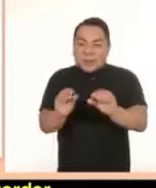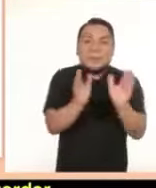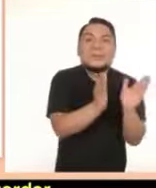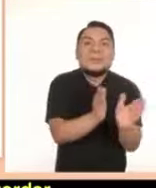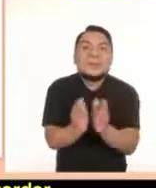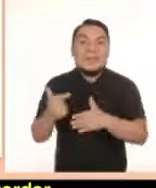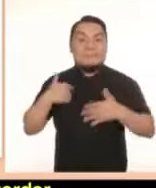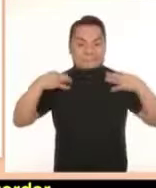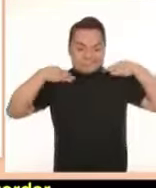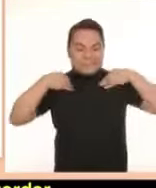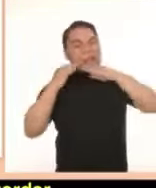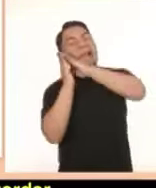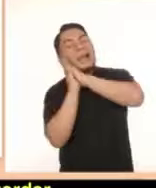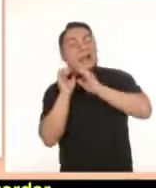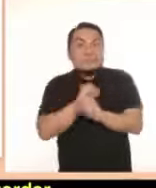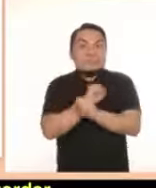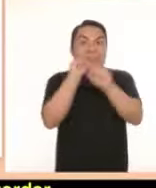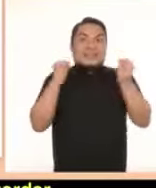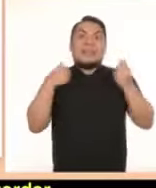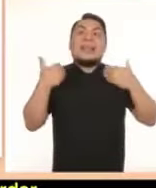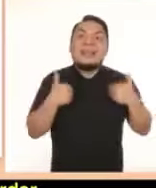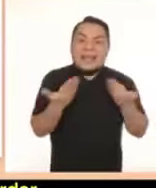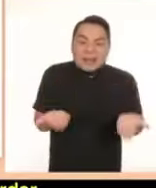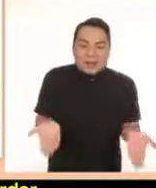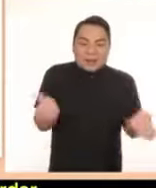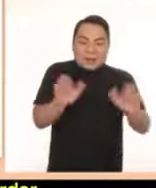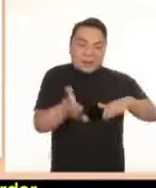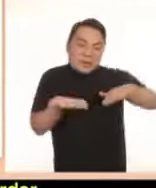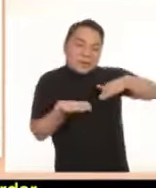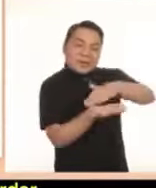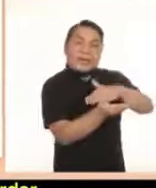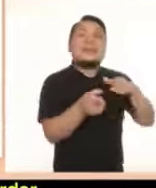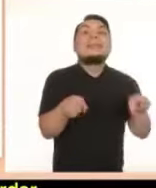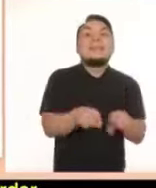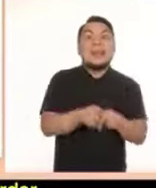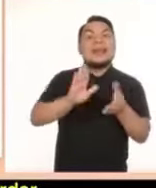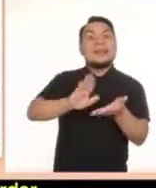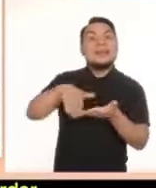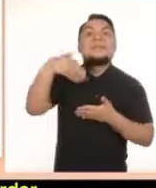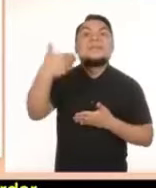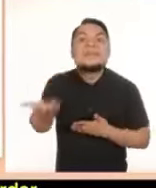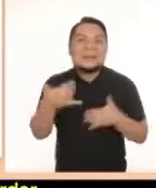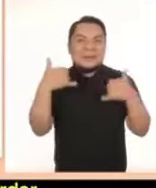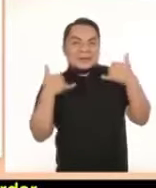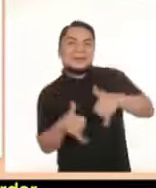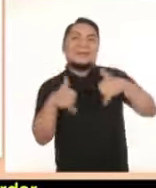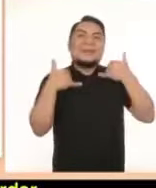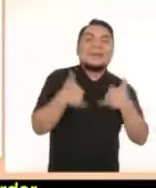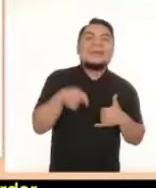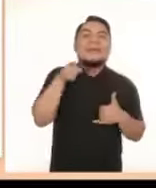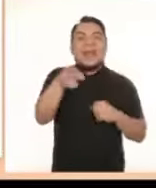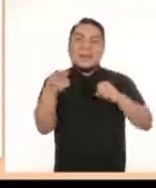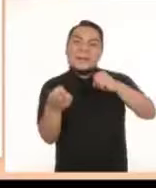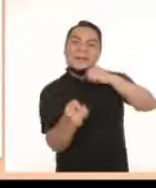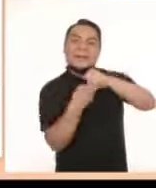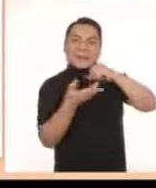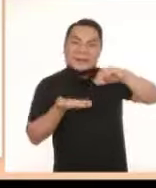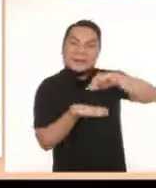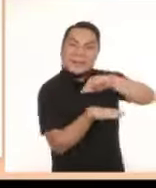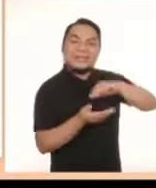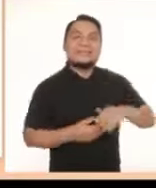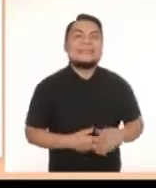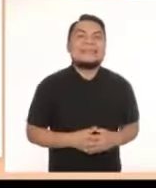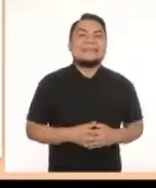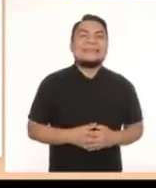en la mañana, la tengo que guardar y después de jugar los juguetes a guardar.